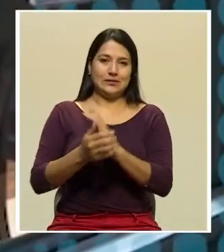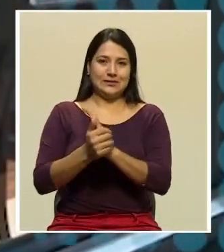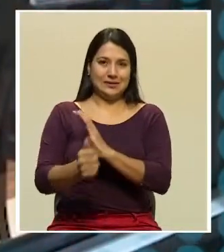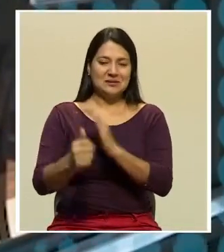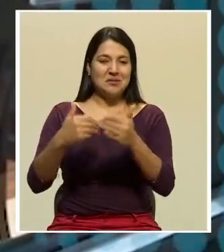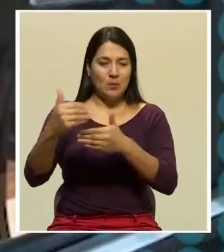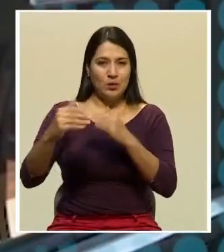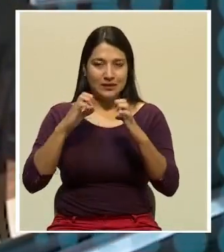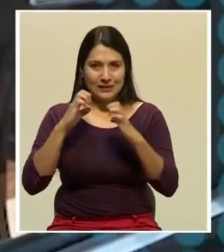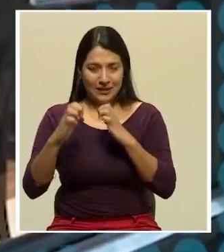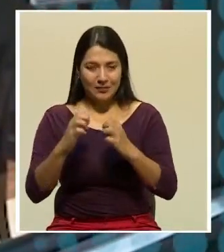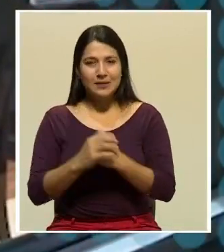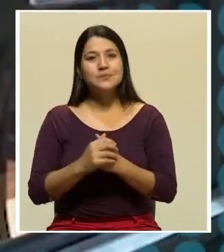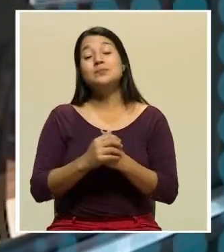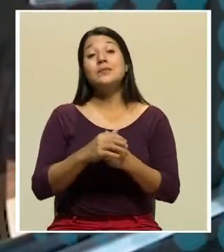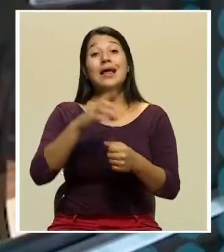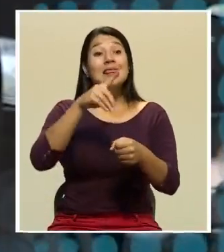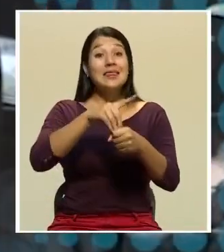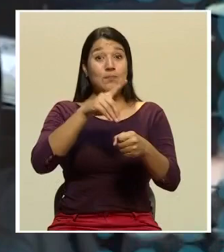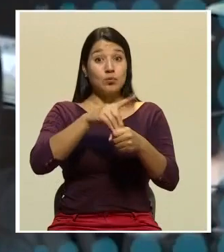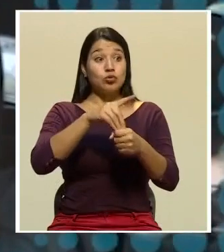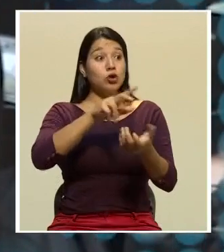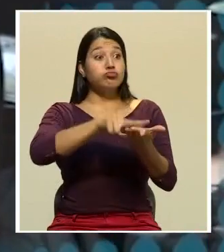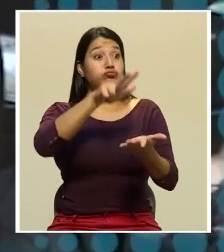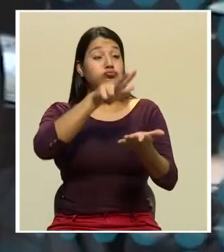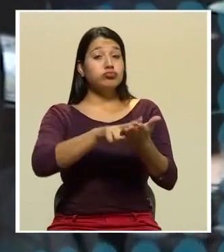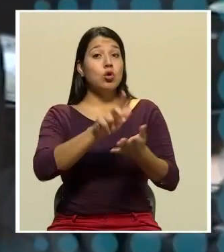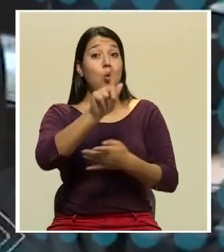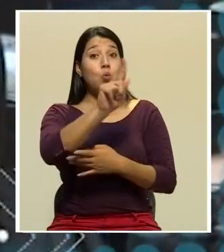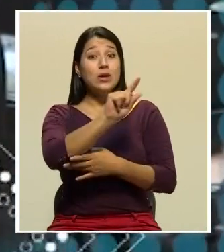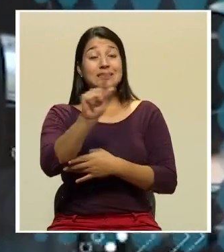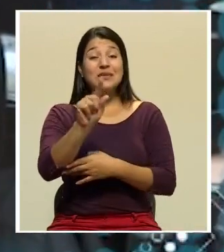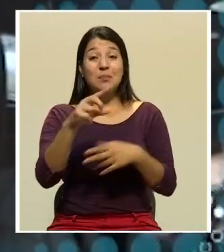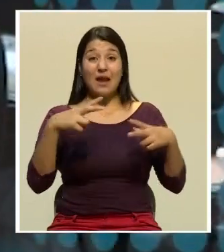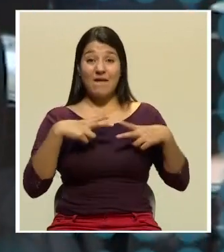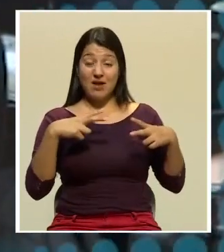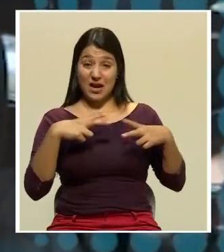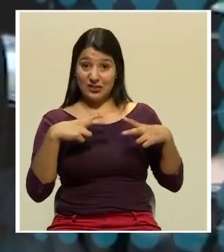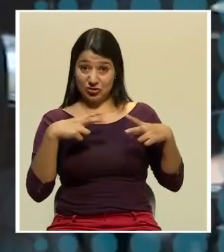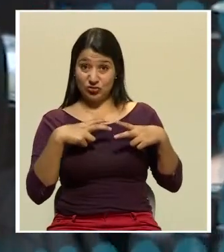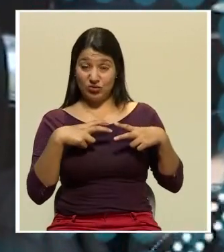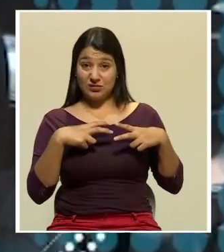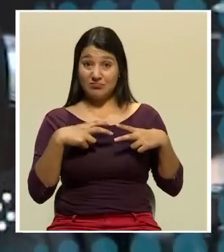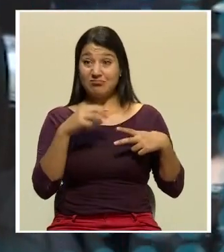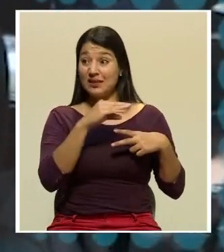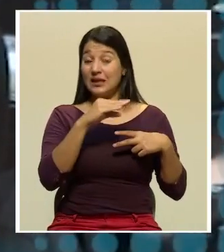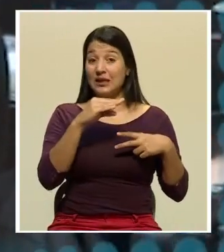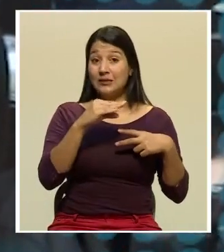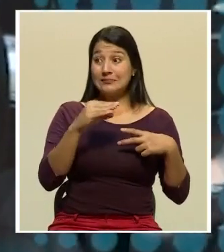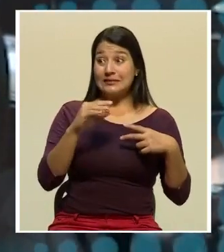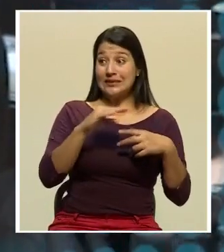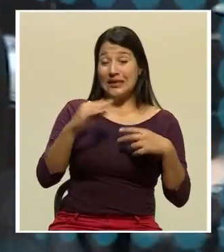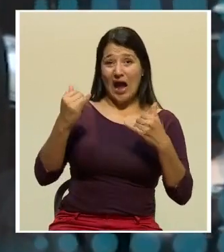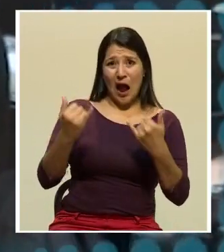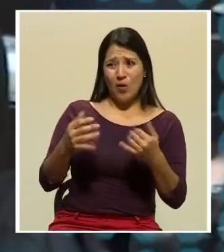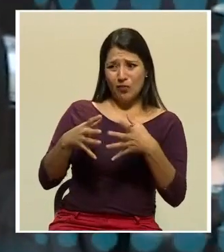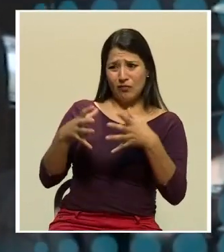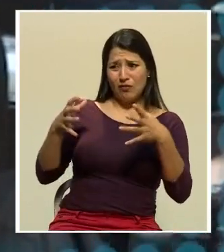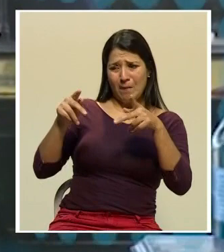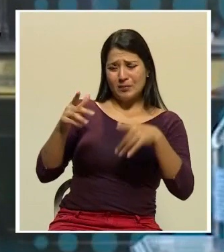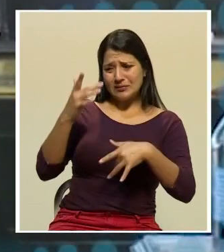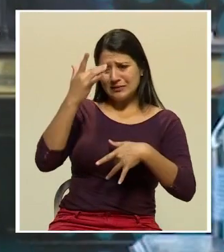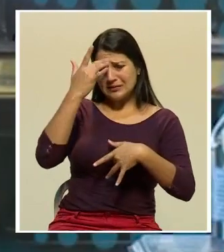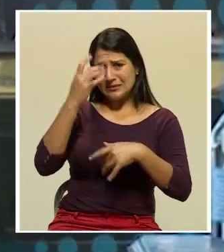Diputados se aprueban una semana de vacaciones tras el aumento de casos de COVID-19 en el país. Este receso atrasaría proyectos de